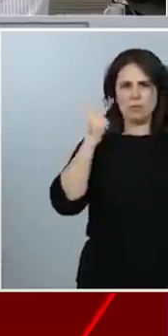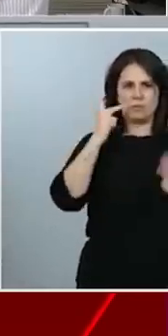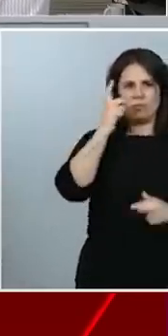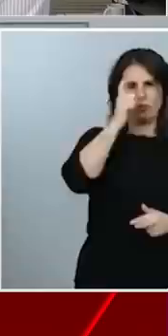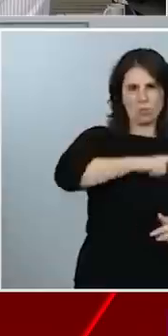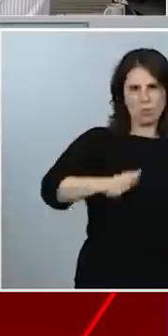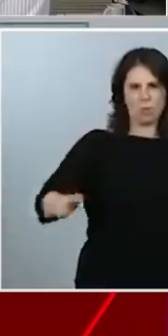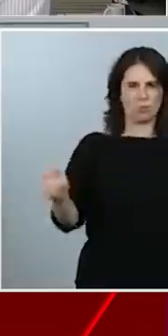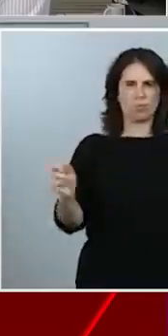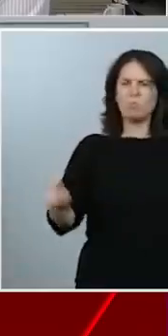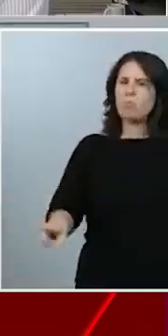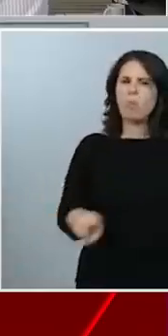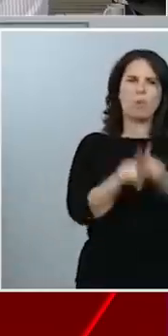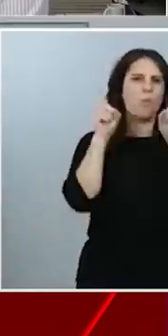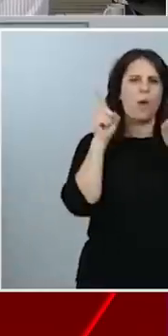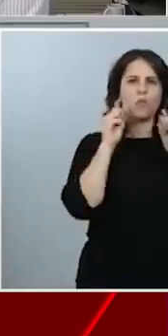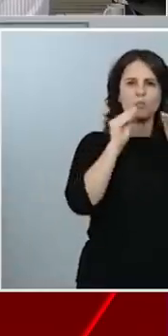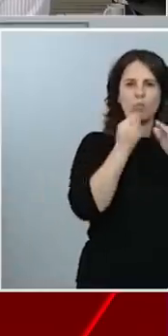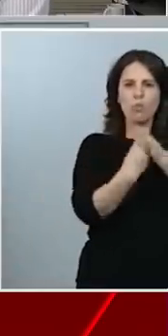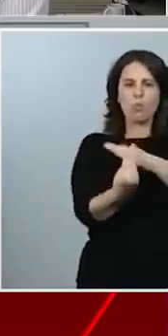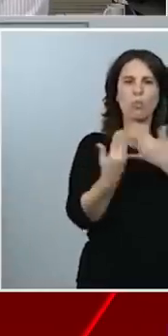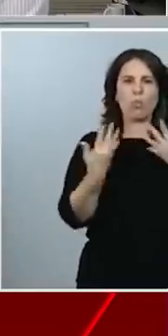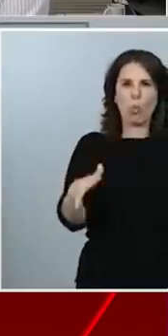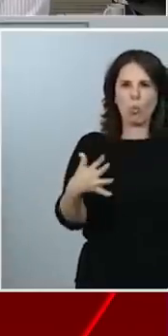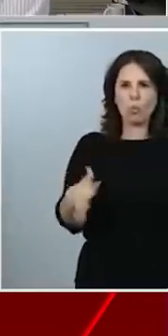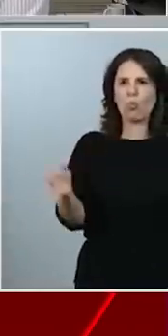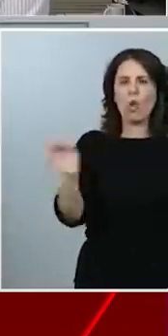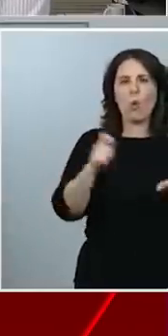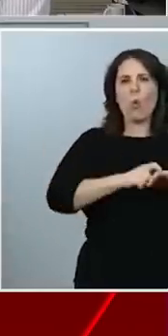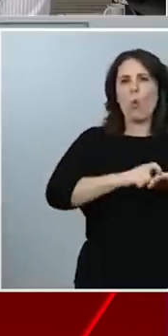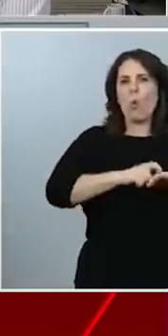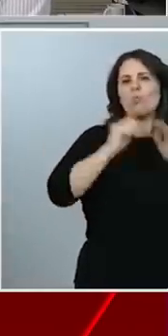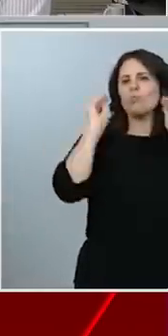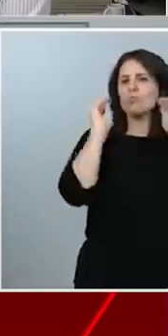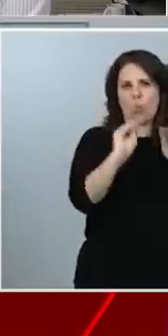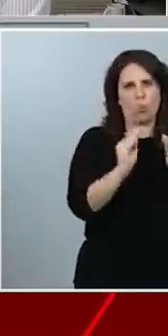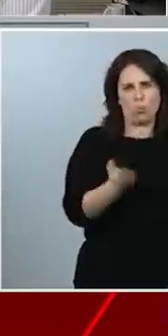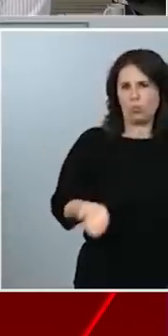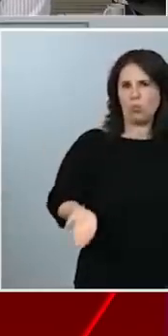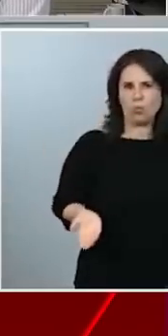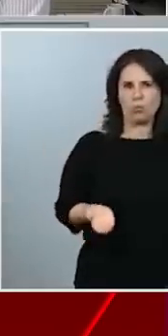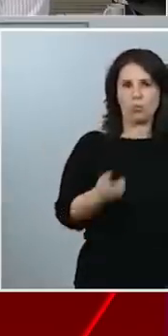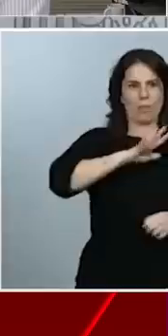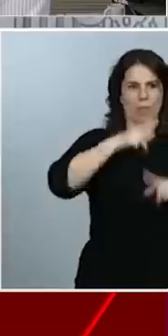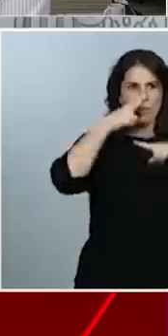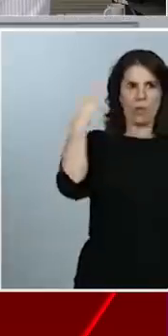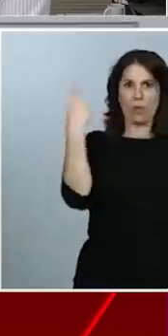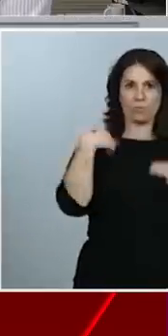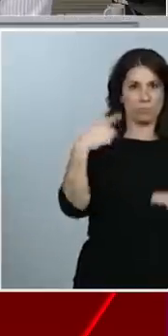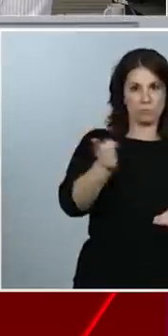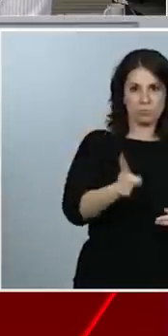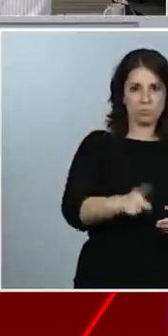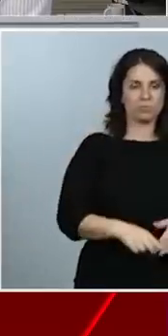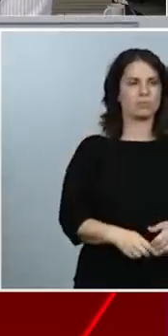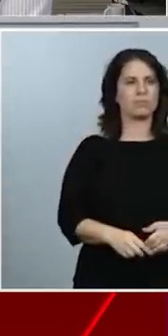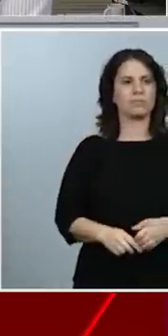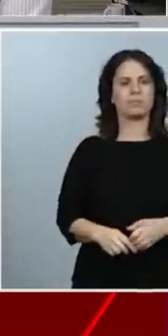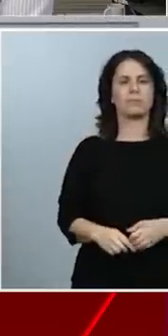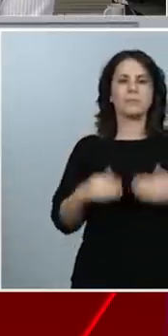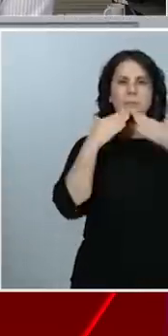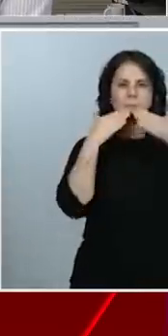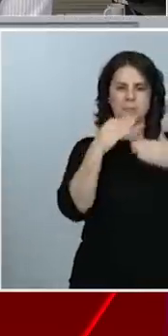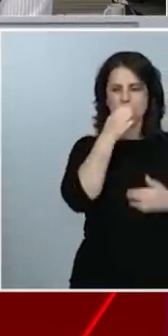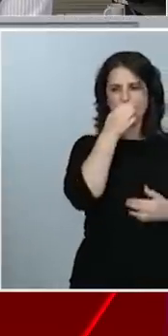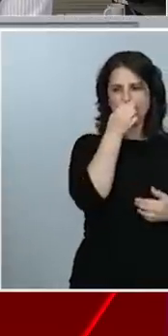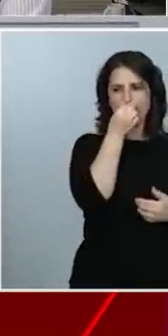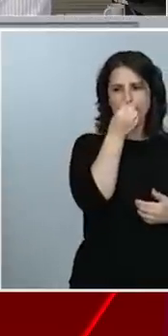introduce para ganar prestigio, eso está claro. No lo introduce por una cuestión de imagen, no lo introduce porque sea el más habilitado para ese cargo, lo introduce porque quiere que haga algo. ¿Qué